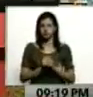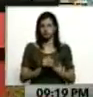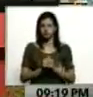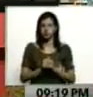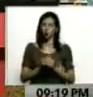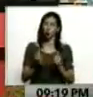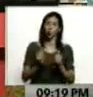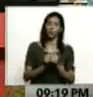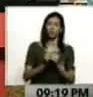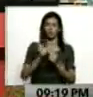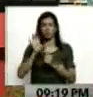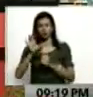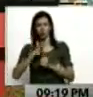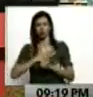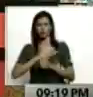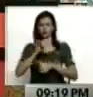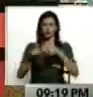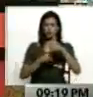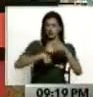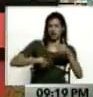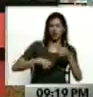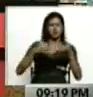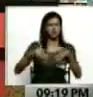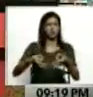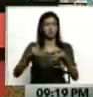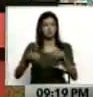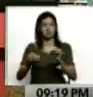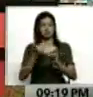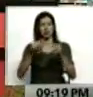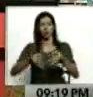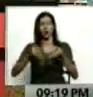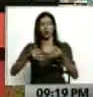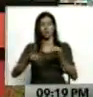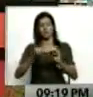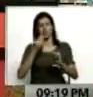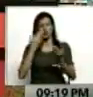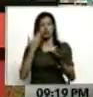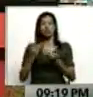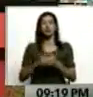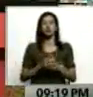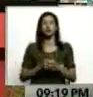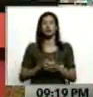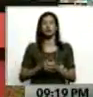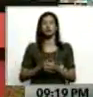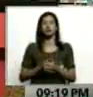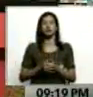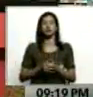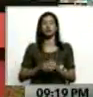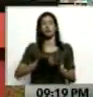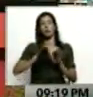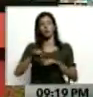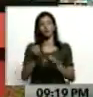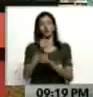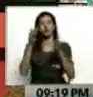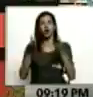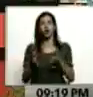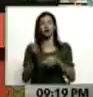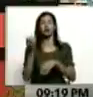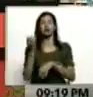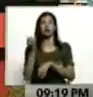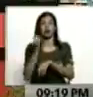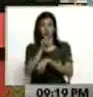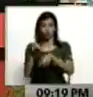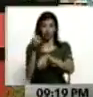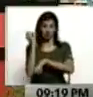parlamentario vicepresidente él siempre manda asad vamos a amparar a los